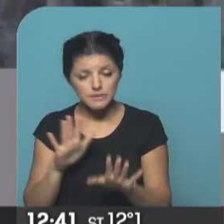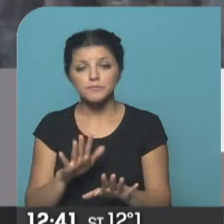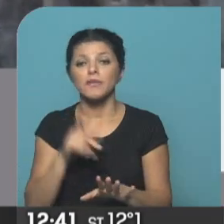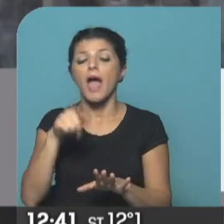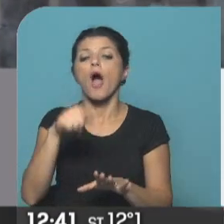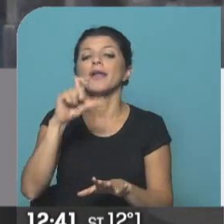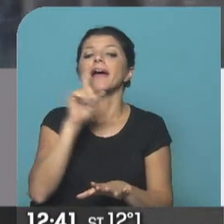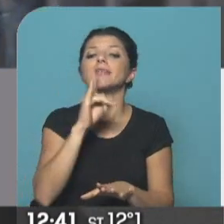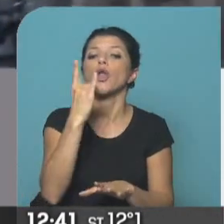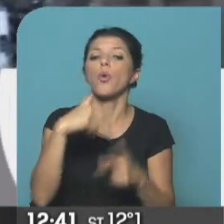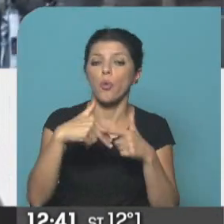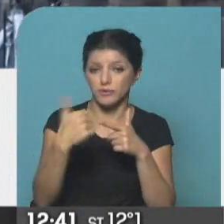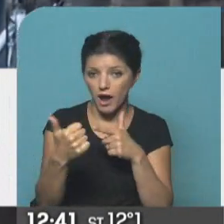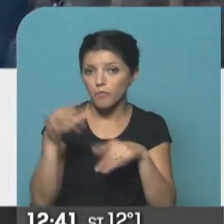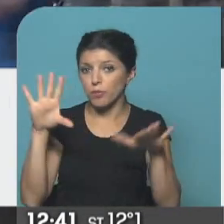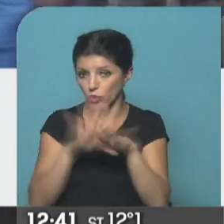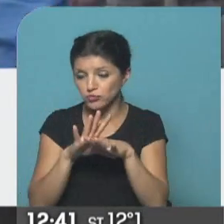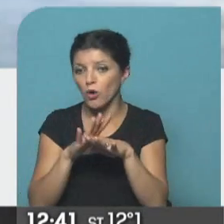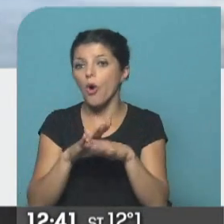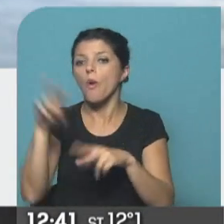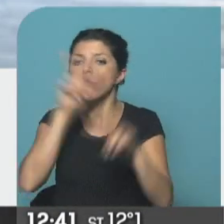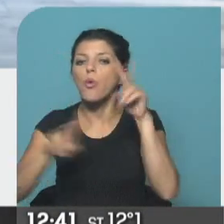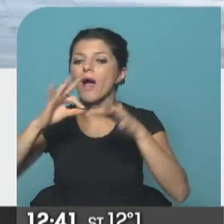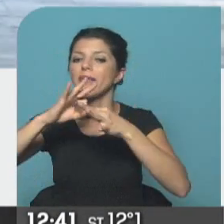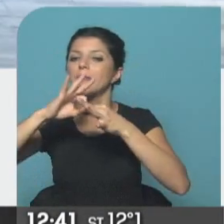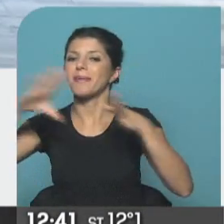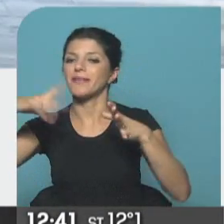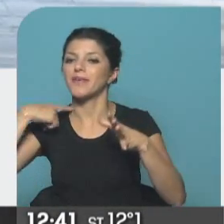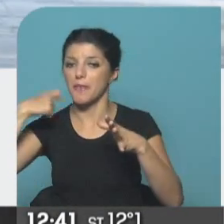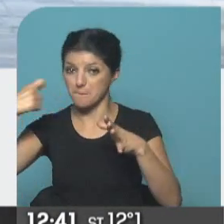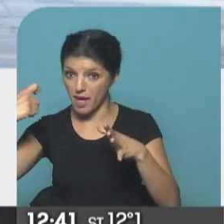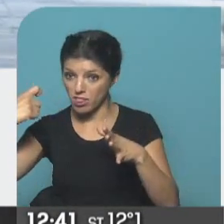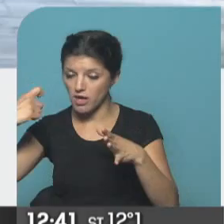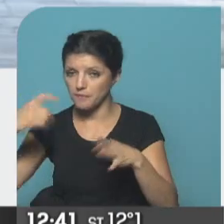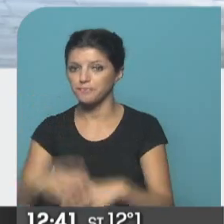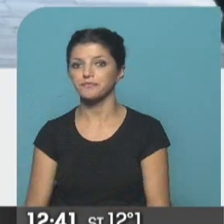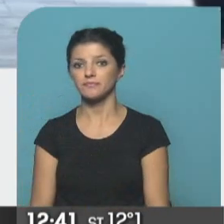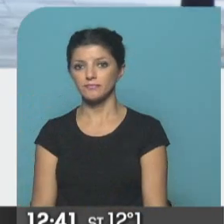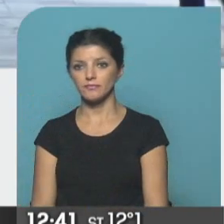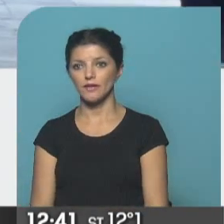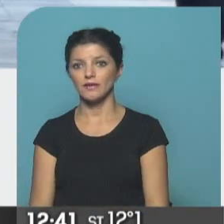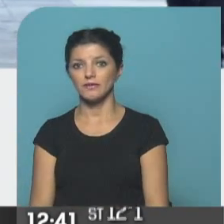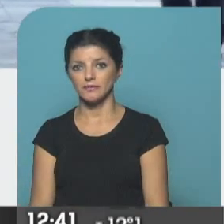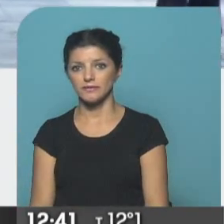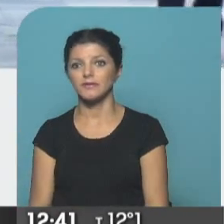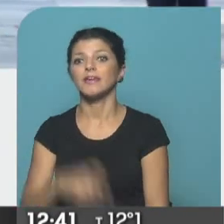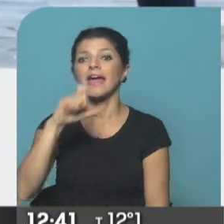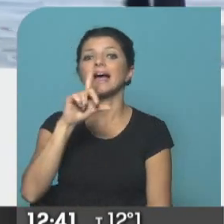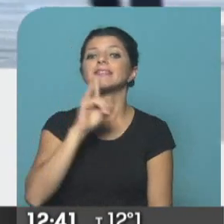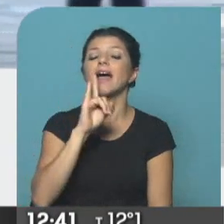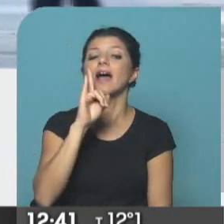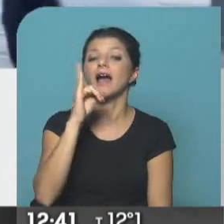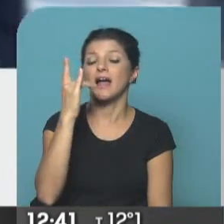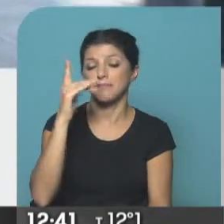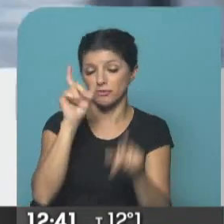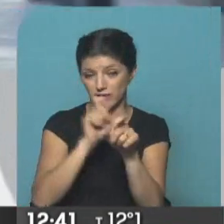un proceso de separatista muy importante a nivel local, con ataques terroristas de catalanes